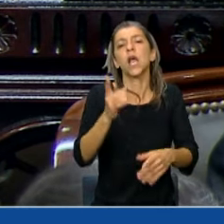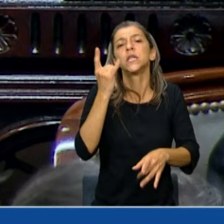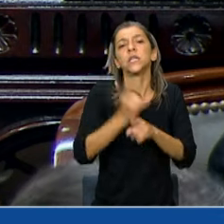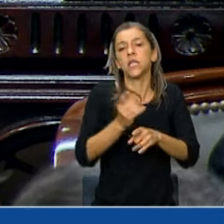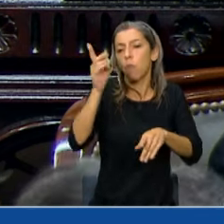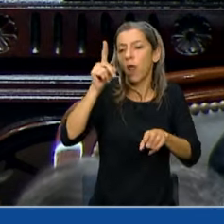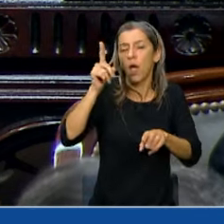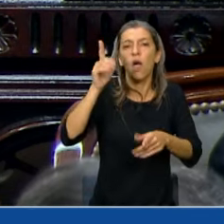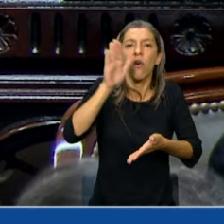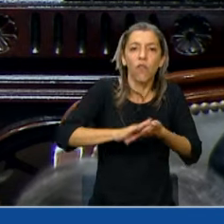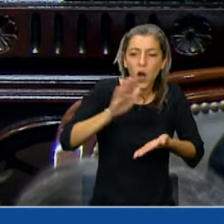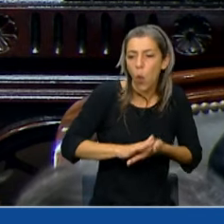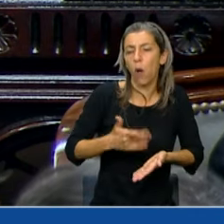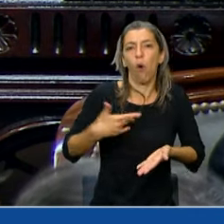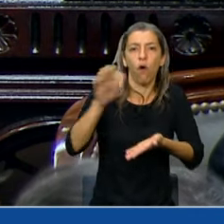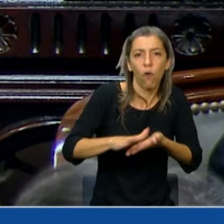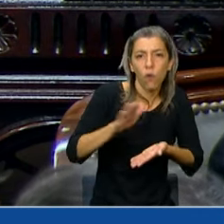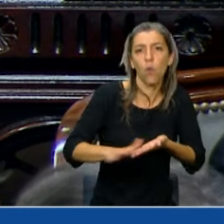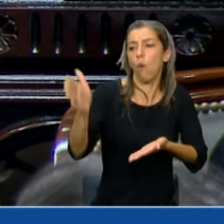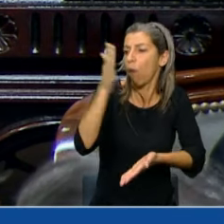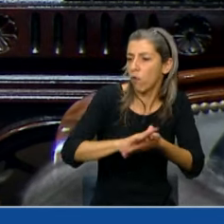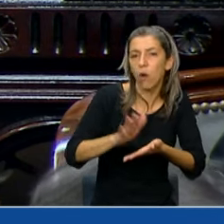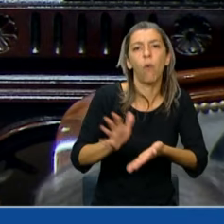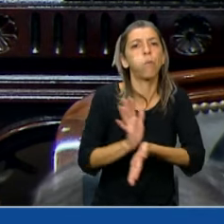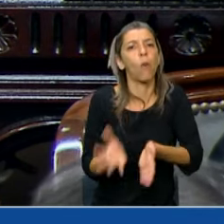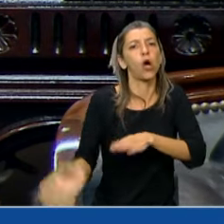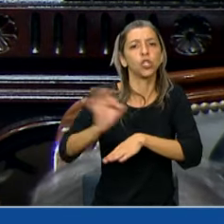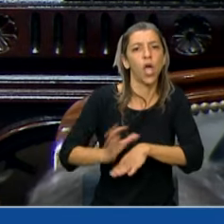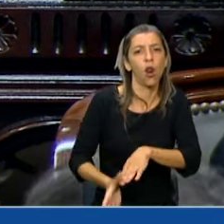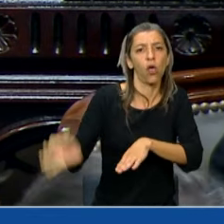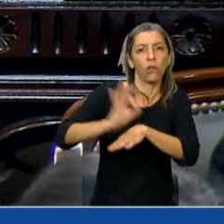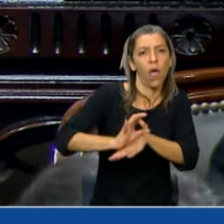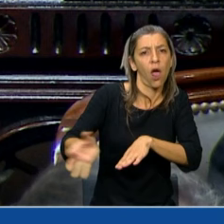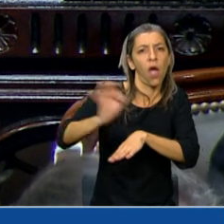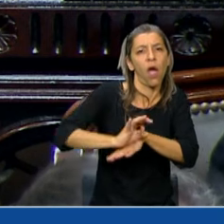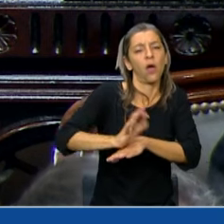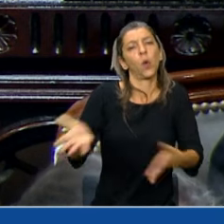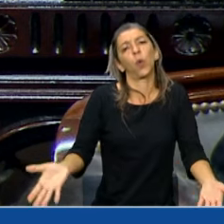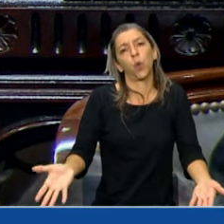veces como Lamentablemente acostumbramos y señora